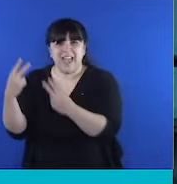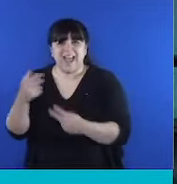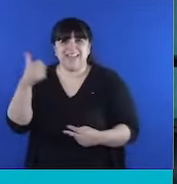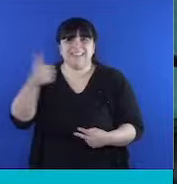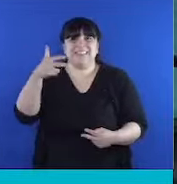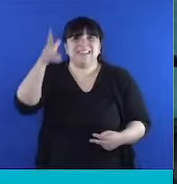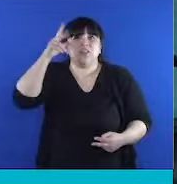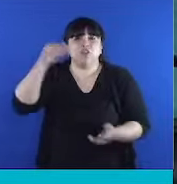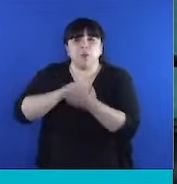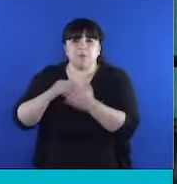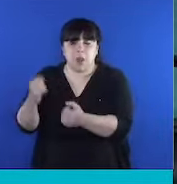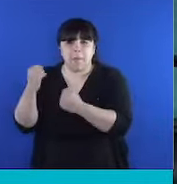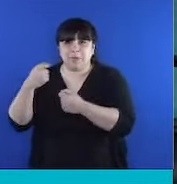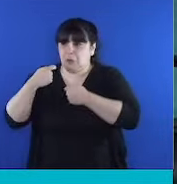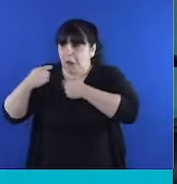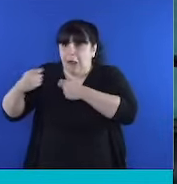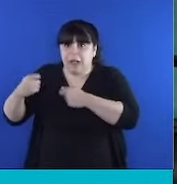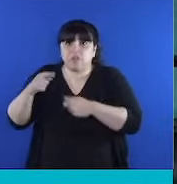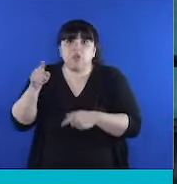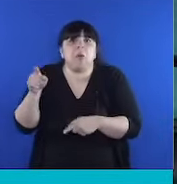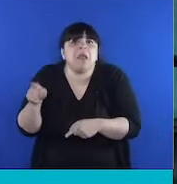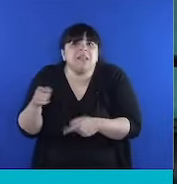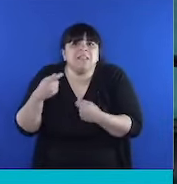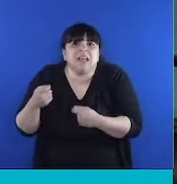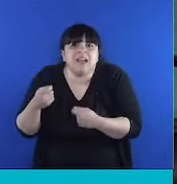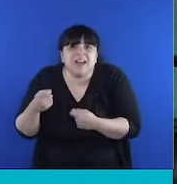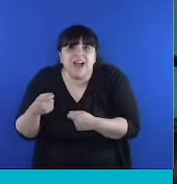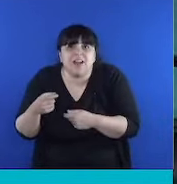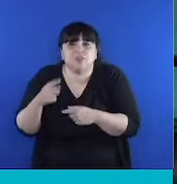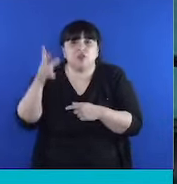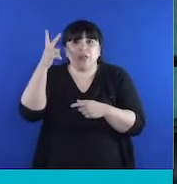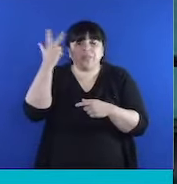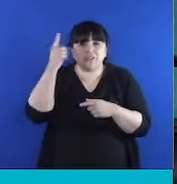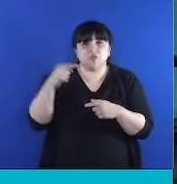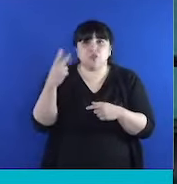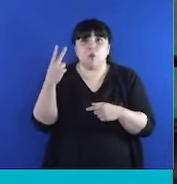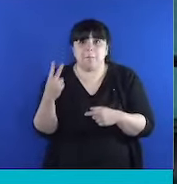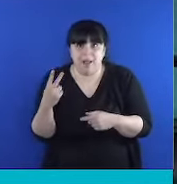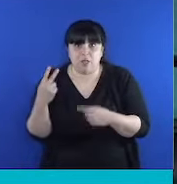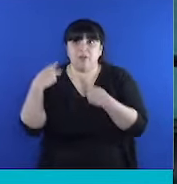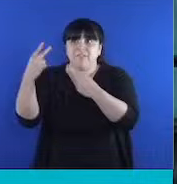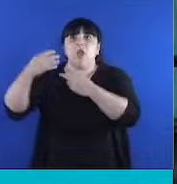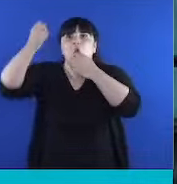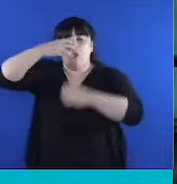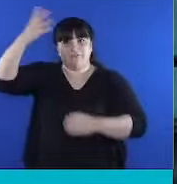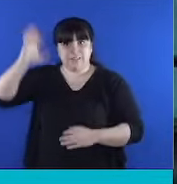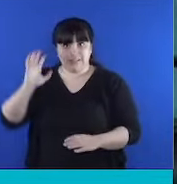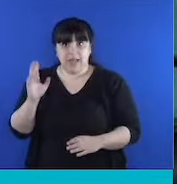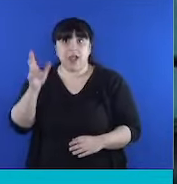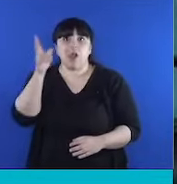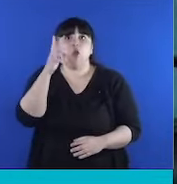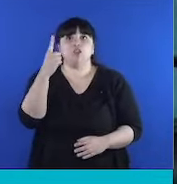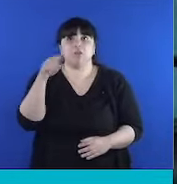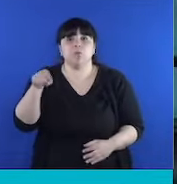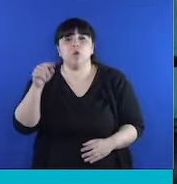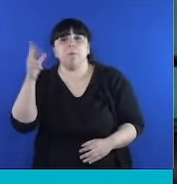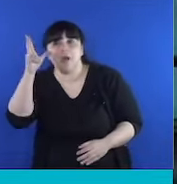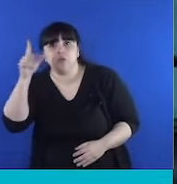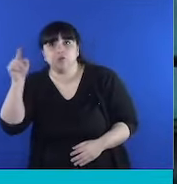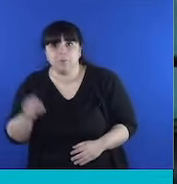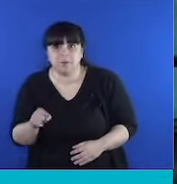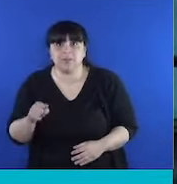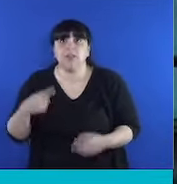pesos y ese gasto ha sido el 18,2% en viajes oficiales y el 81,8% en